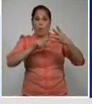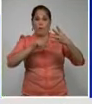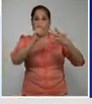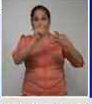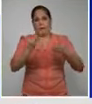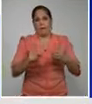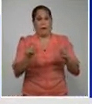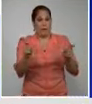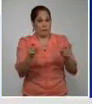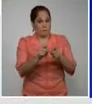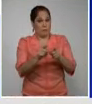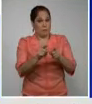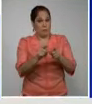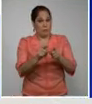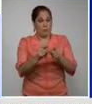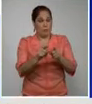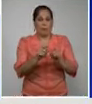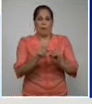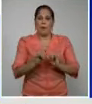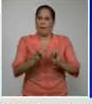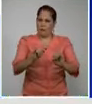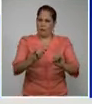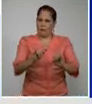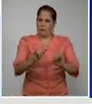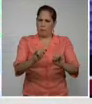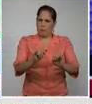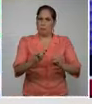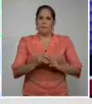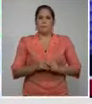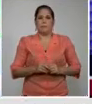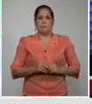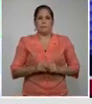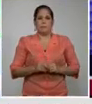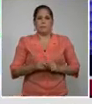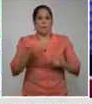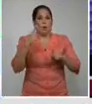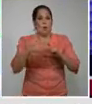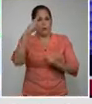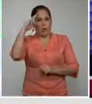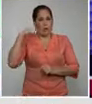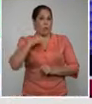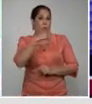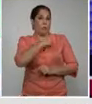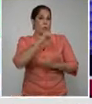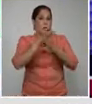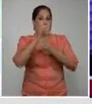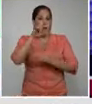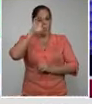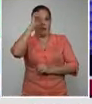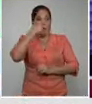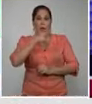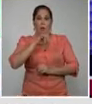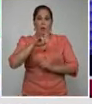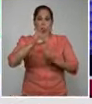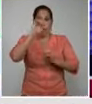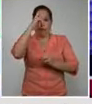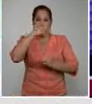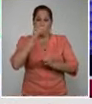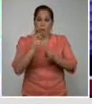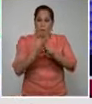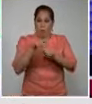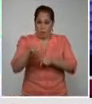resumen, Gisela, para darle paso a la doctora María Eugenia, pues una alta complejidad epidemiológica en